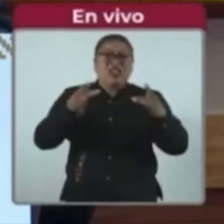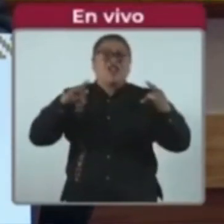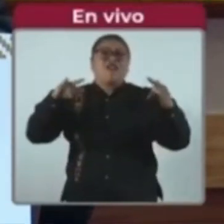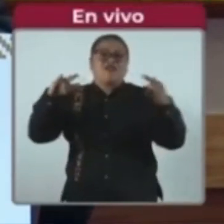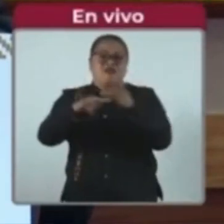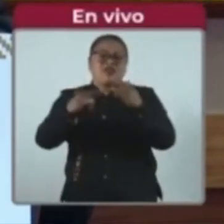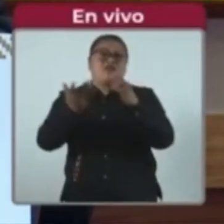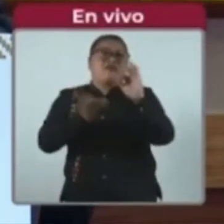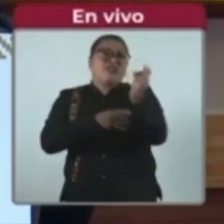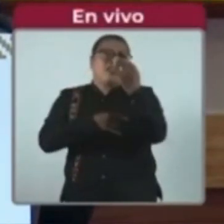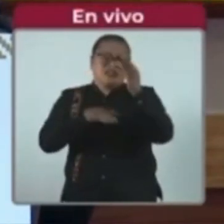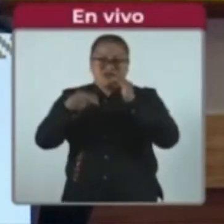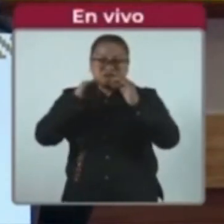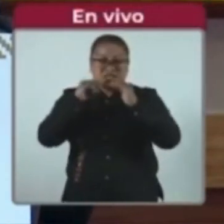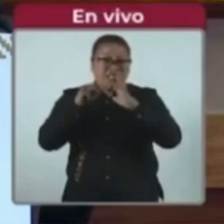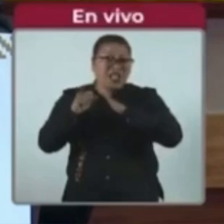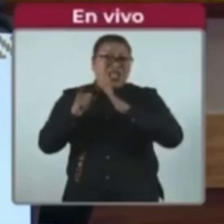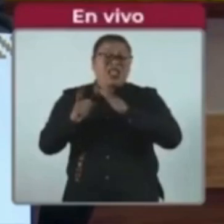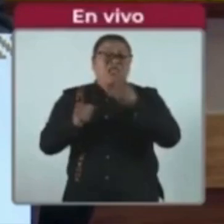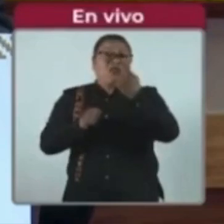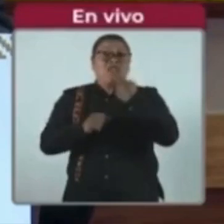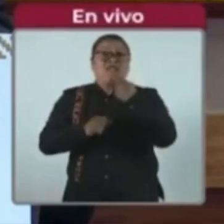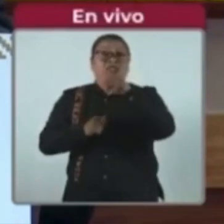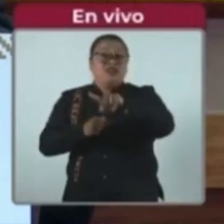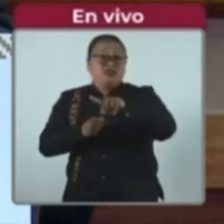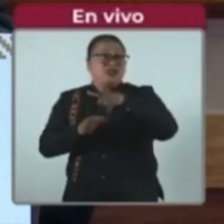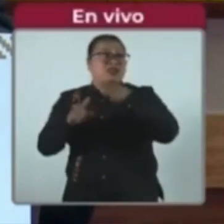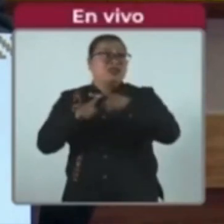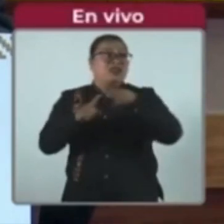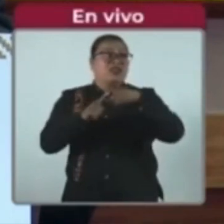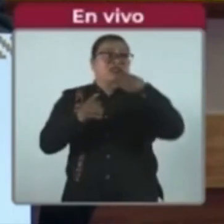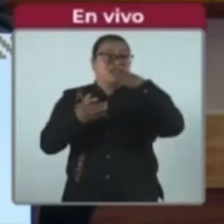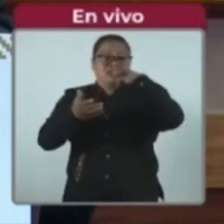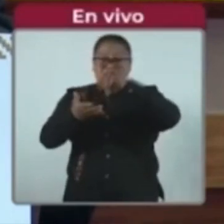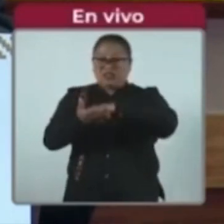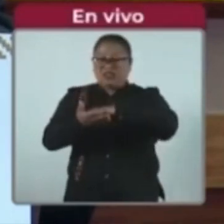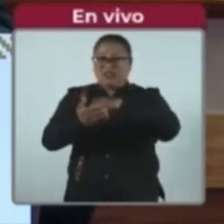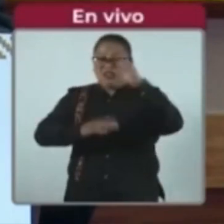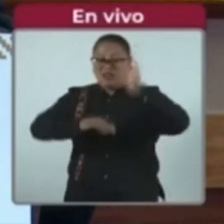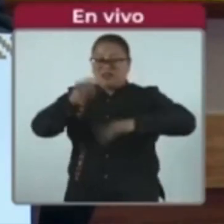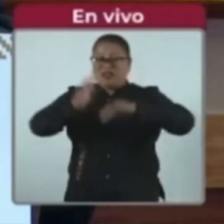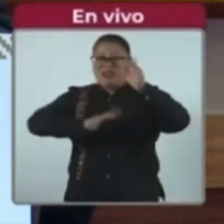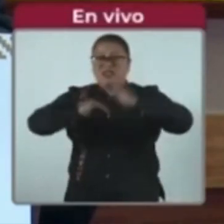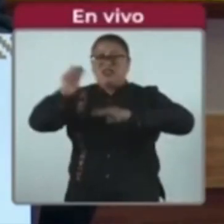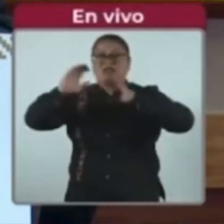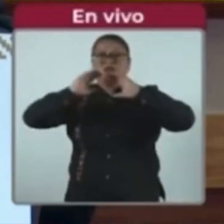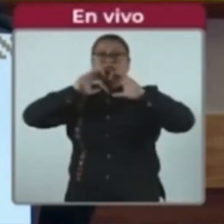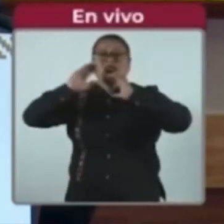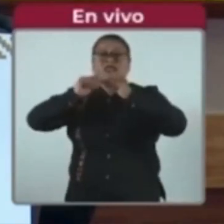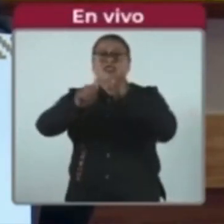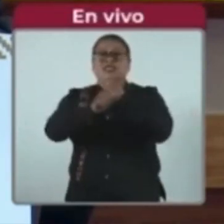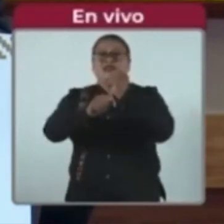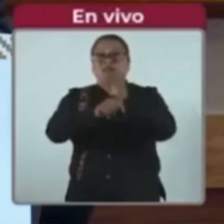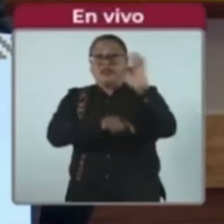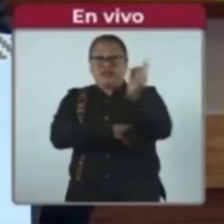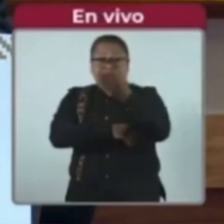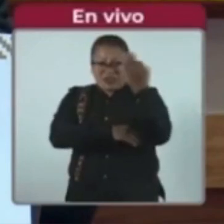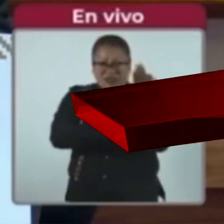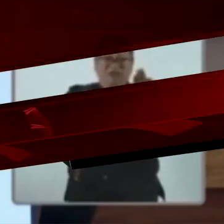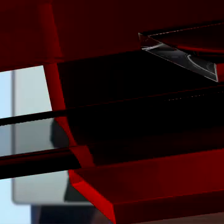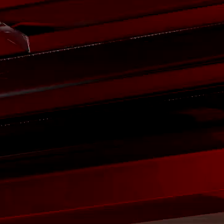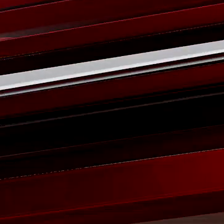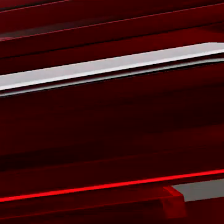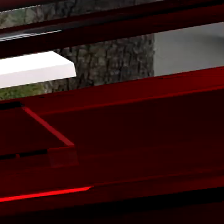comunicación. Además, acumularon una denuncia de la Secretaría de Infraestructura, Comunicaciones y Transportes Federal, más